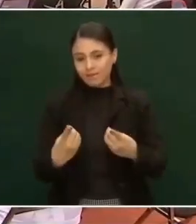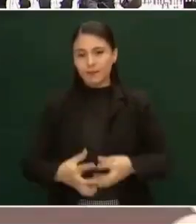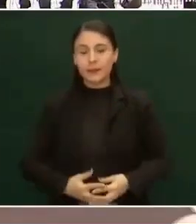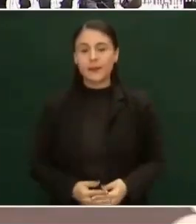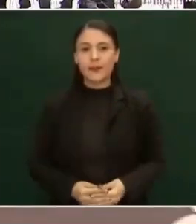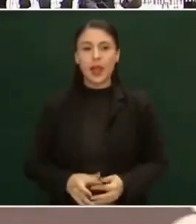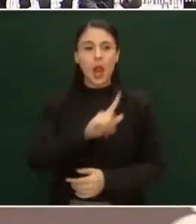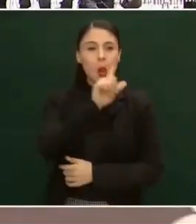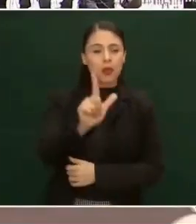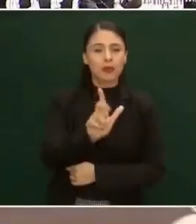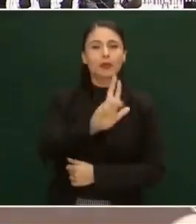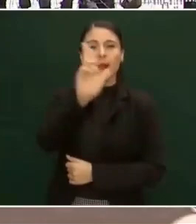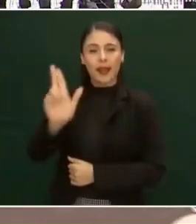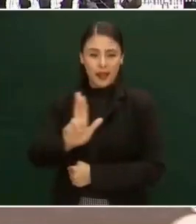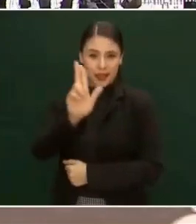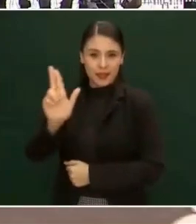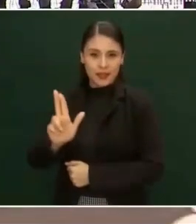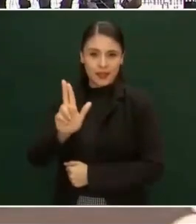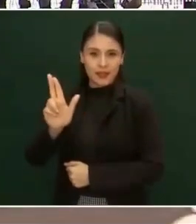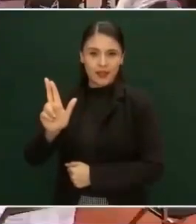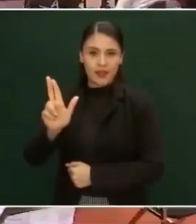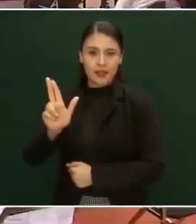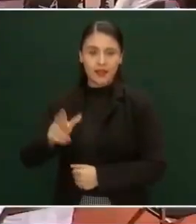lunes o martes